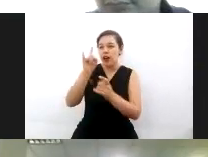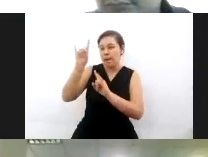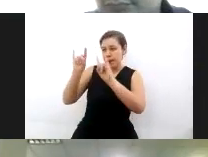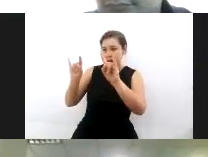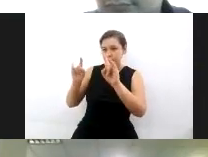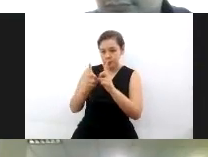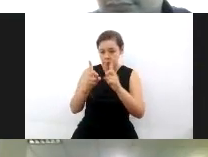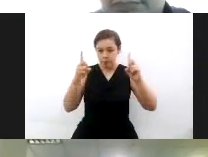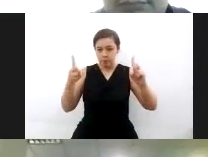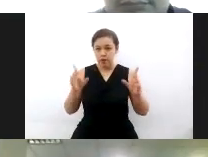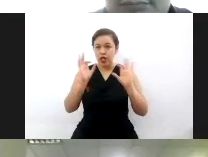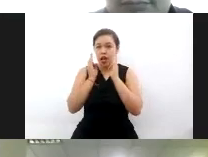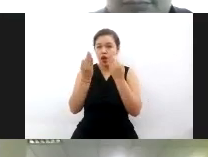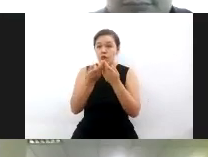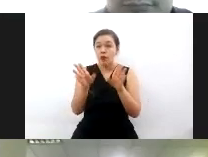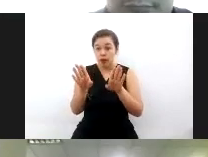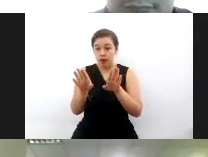cómo la vamos a